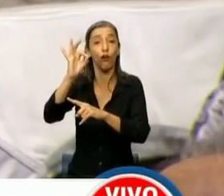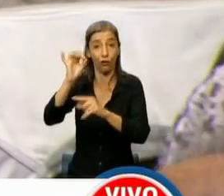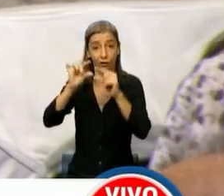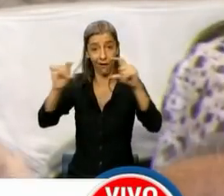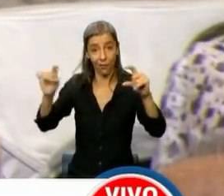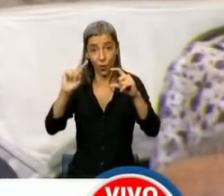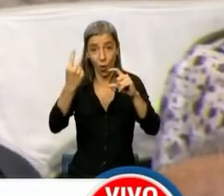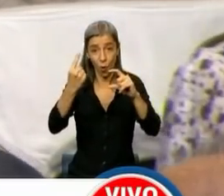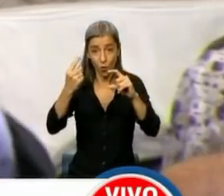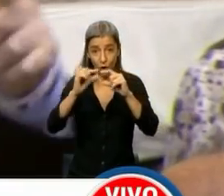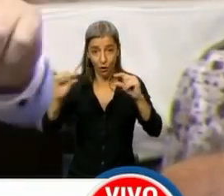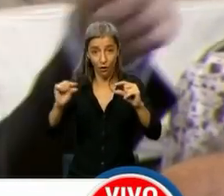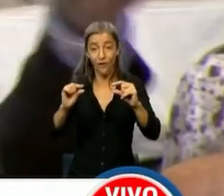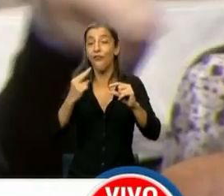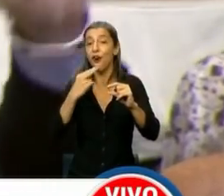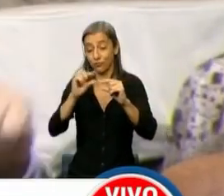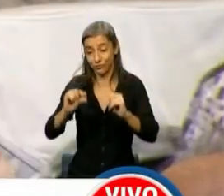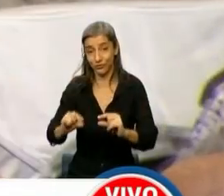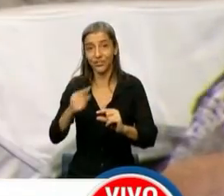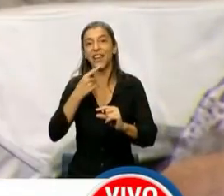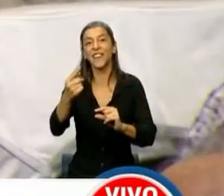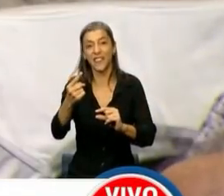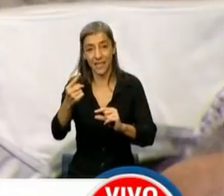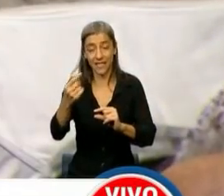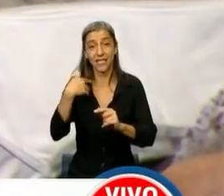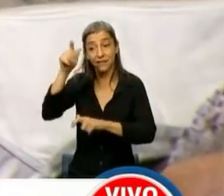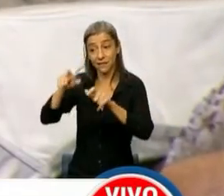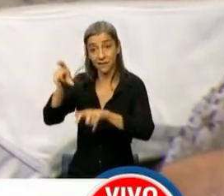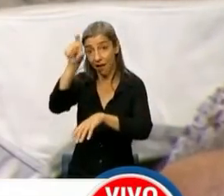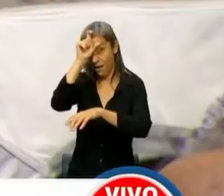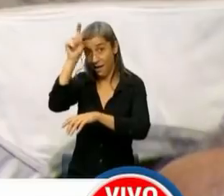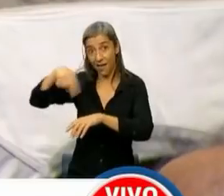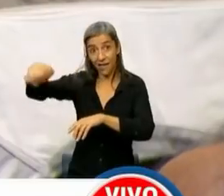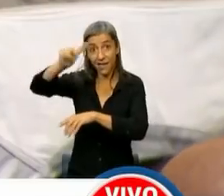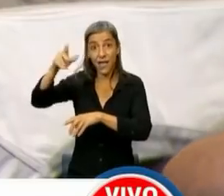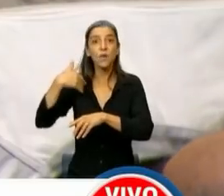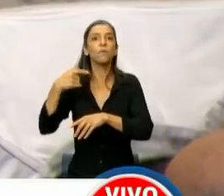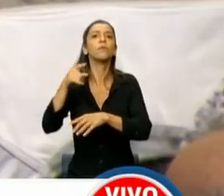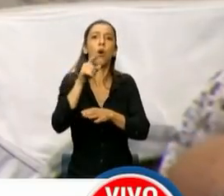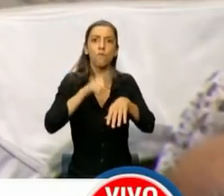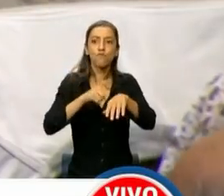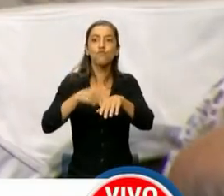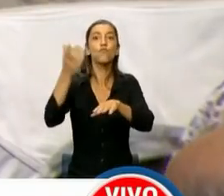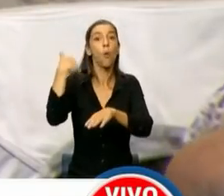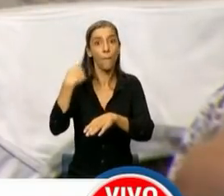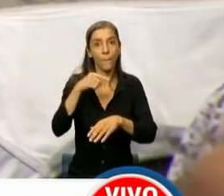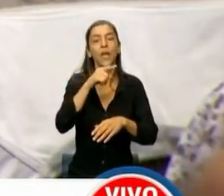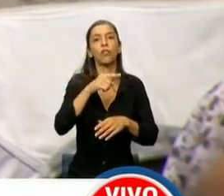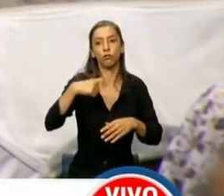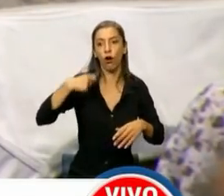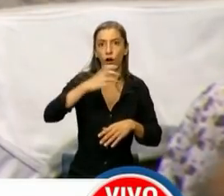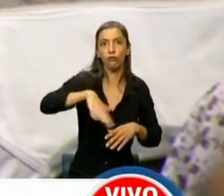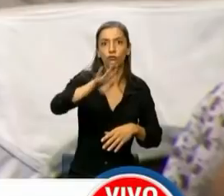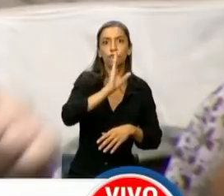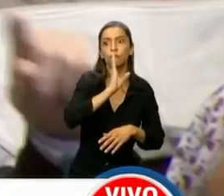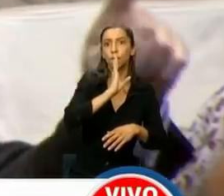versículo 11, señala que los egipcios, frente al avance que mostraba sistemáticamente el pueblo